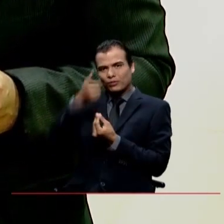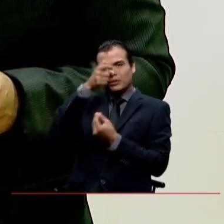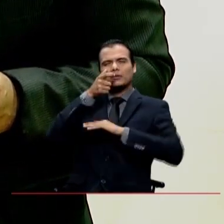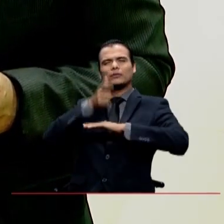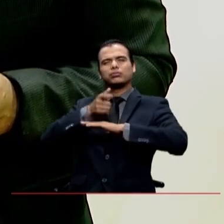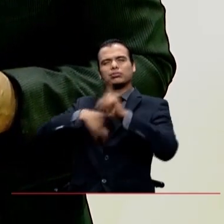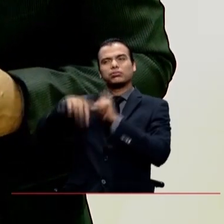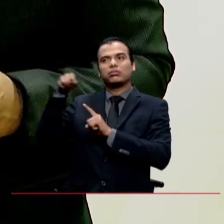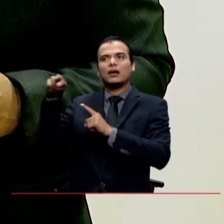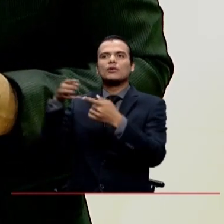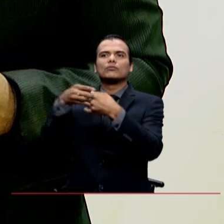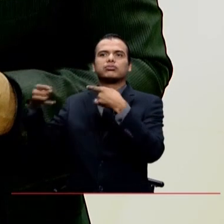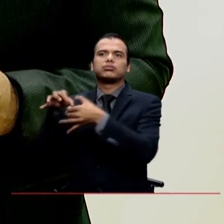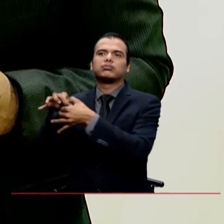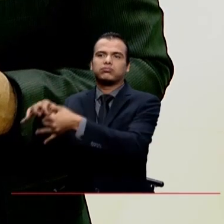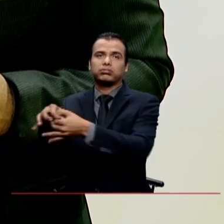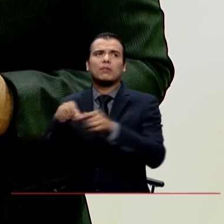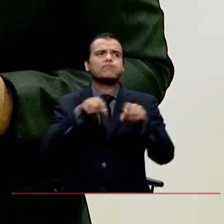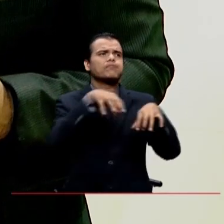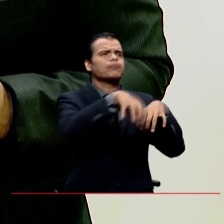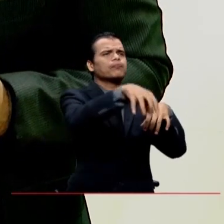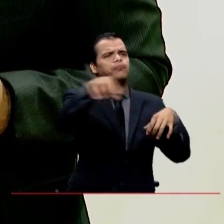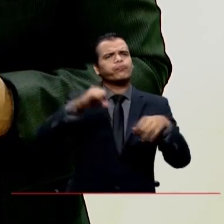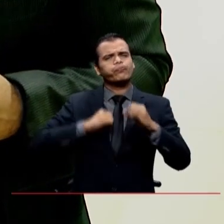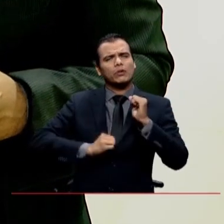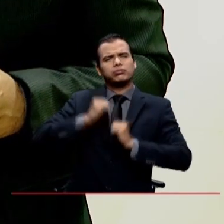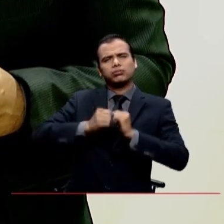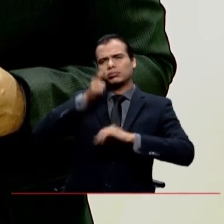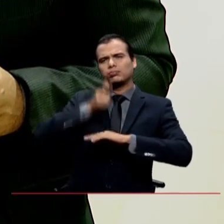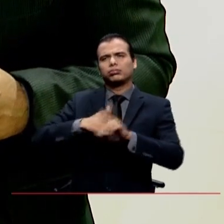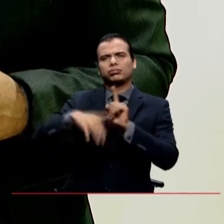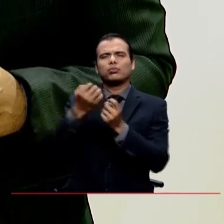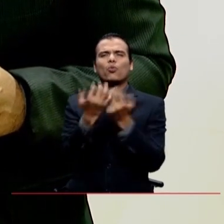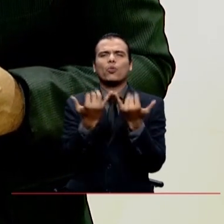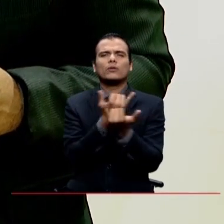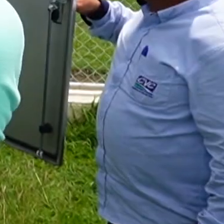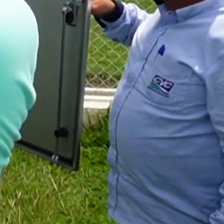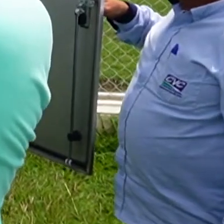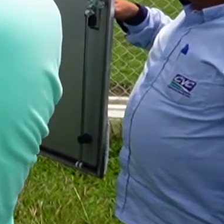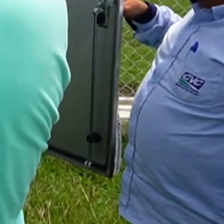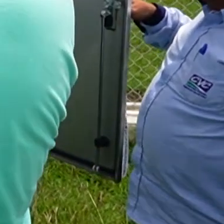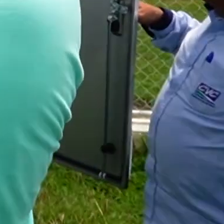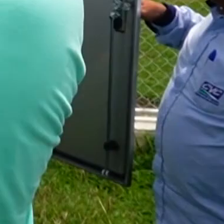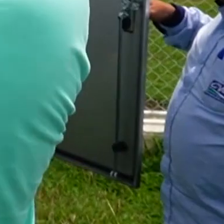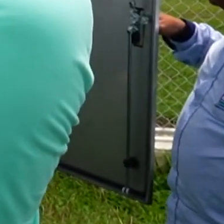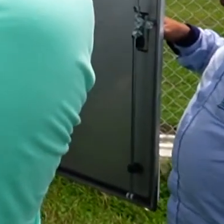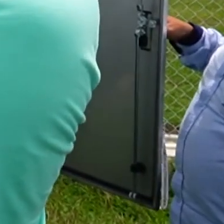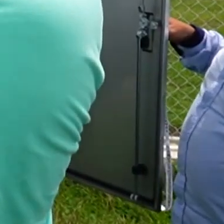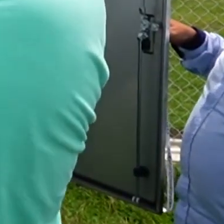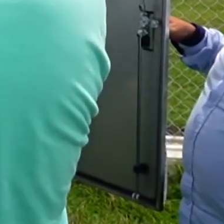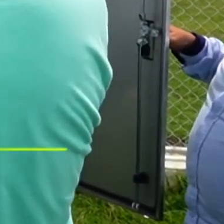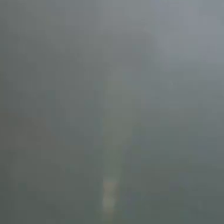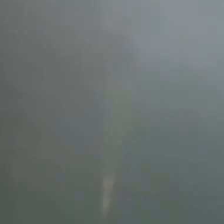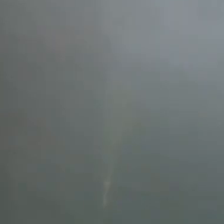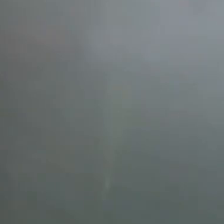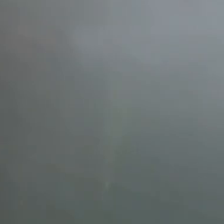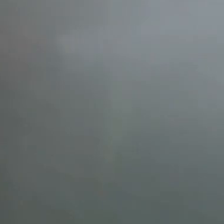control de la corporación y se une a a las más de 200 estaciones repartidas en el departamento en tuluá la cbc puso